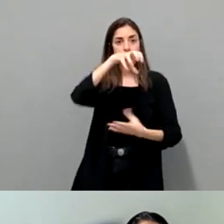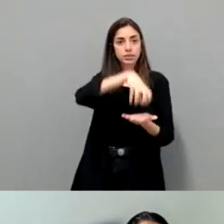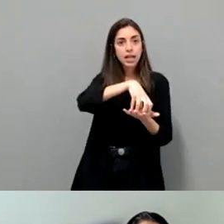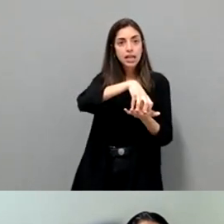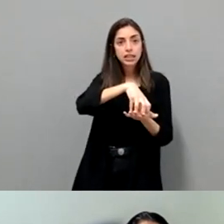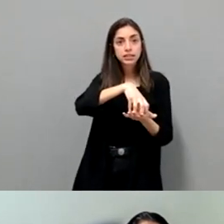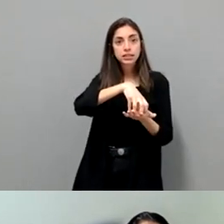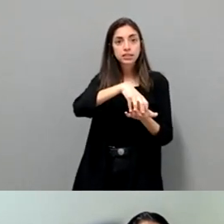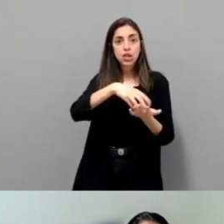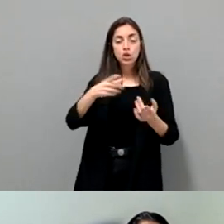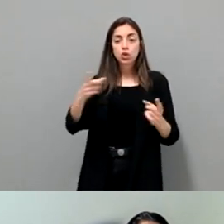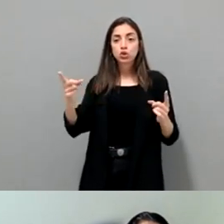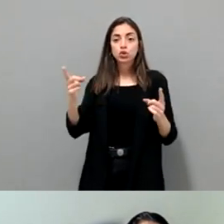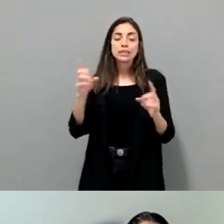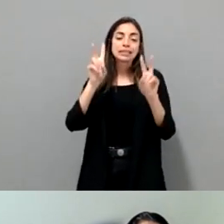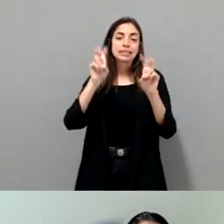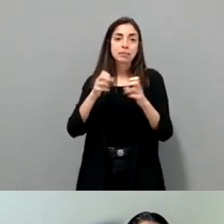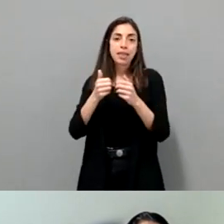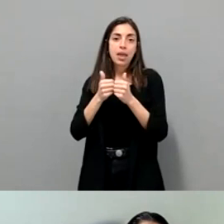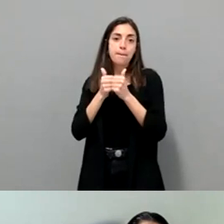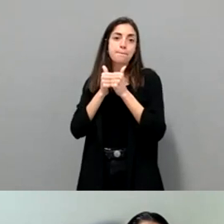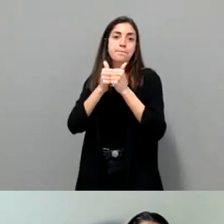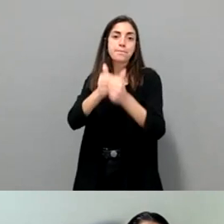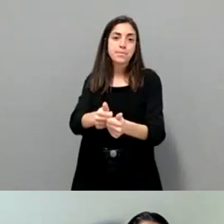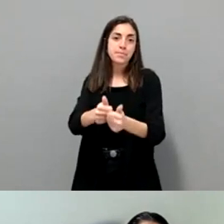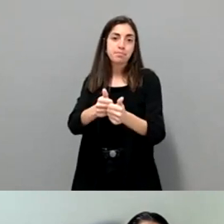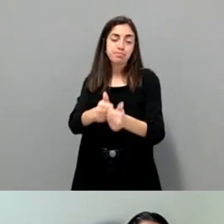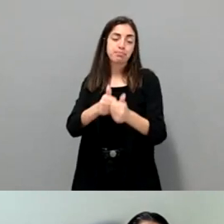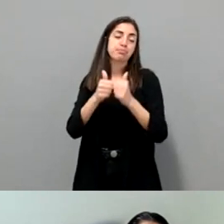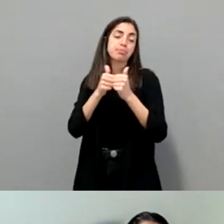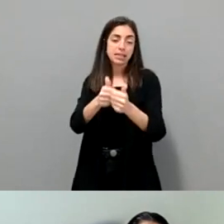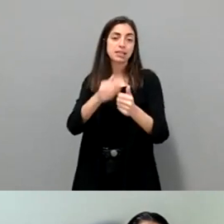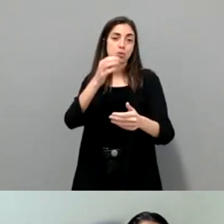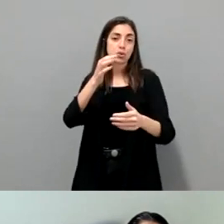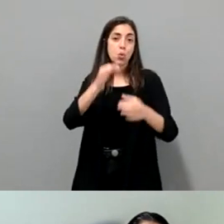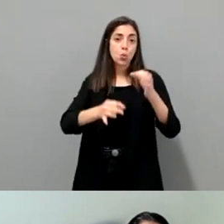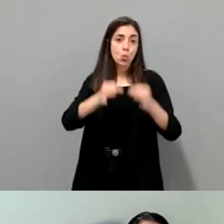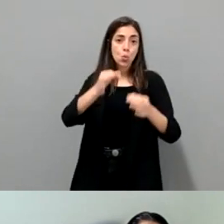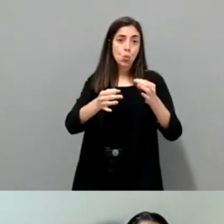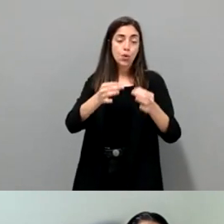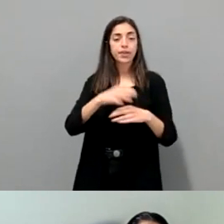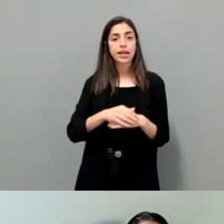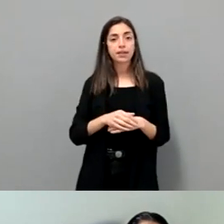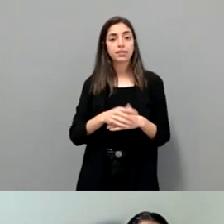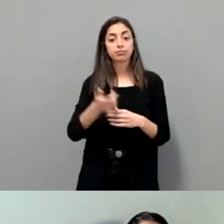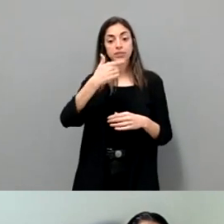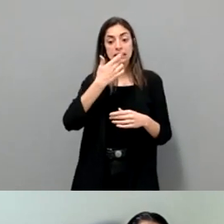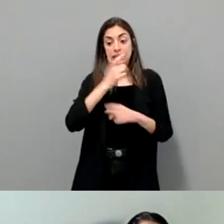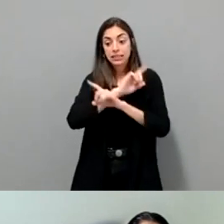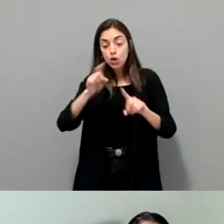la prosecución judicial. En caso contrario, estaremos permitiendo como Estado que